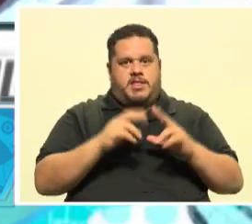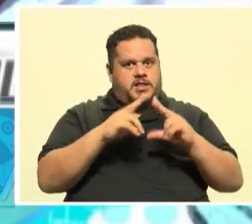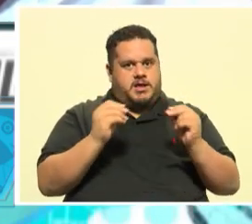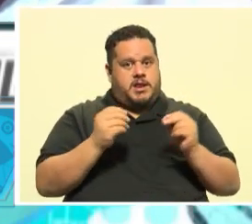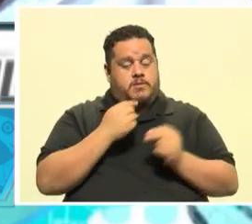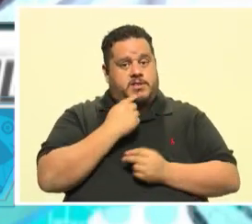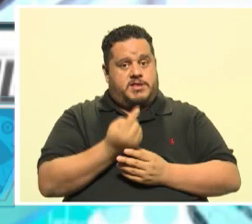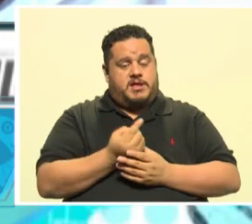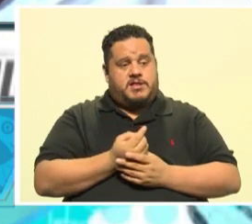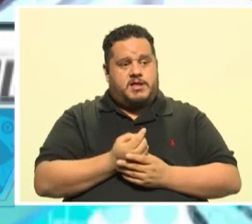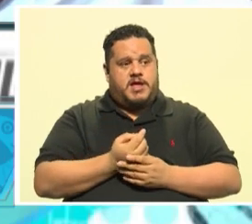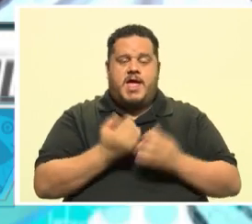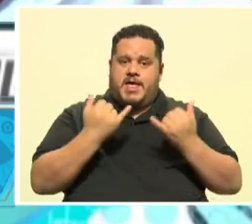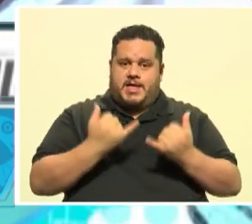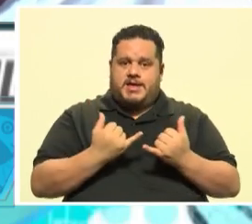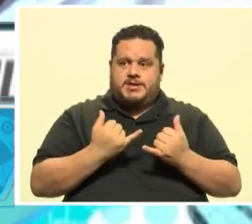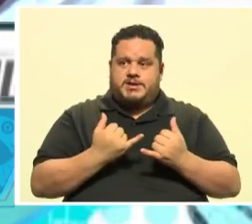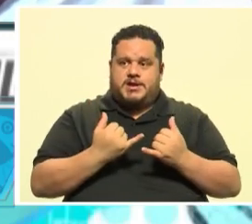Salvador.